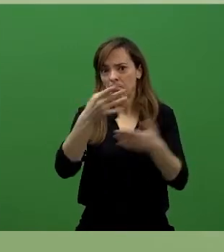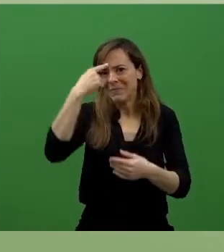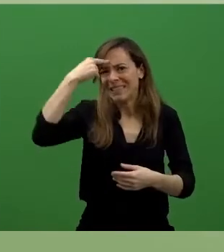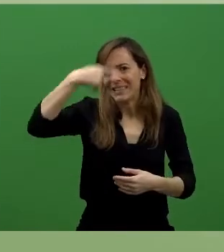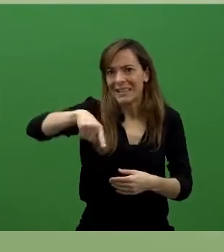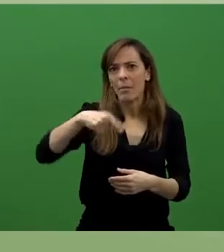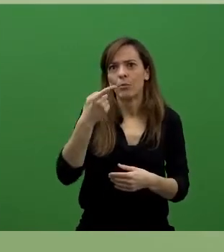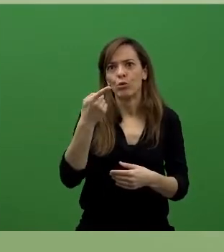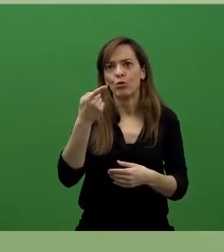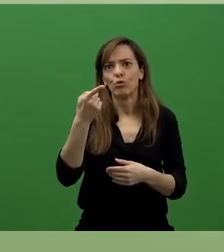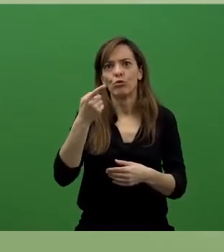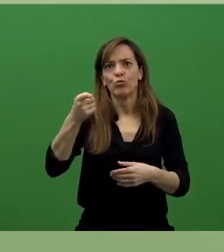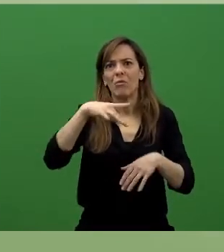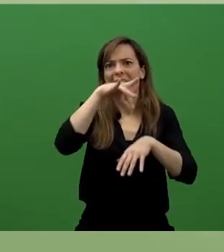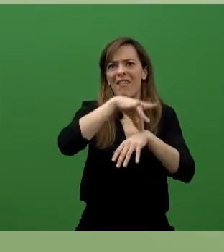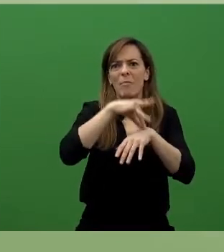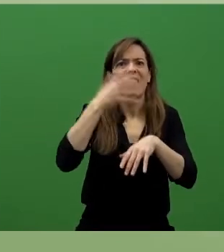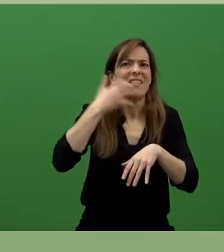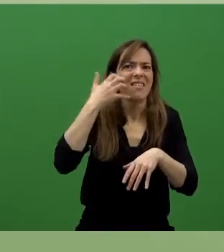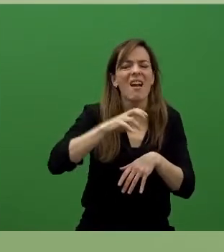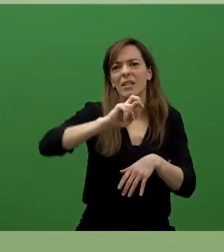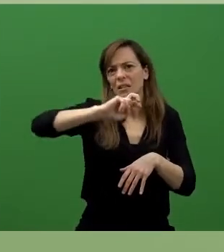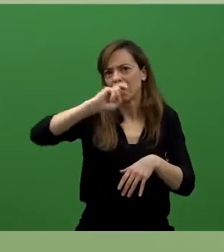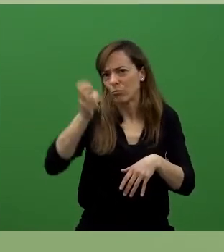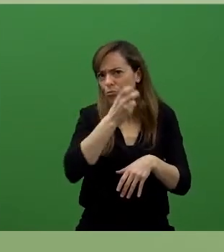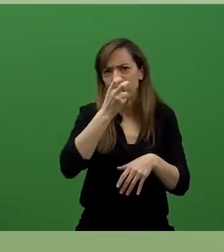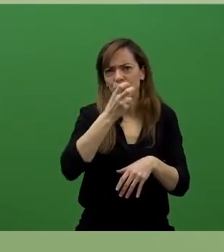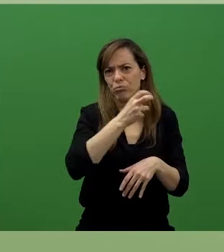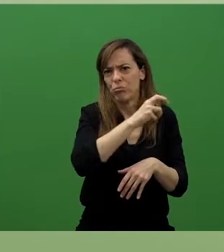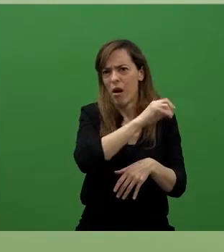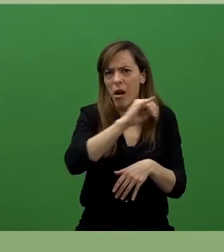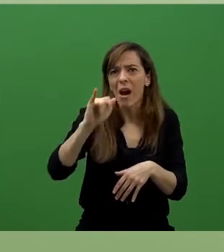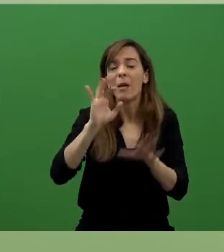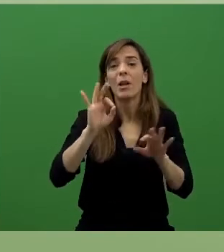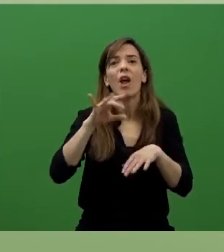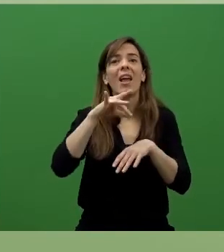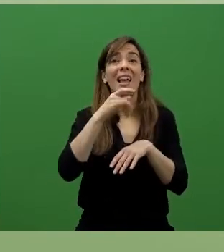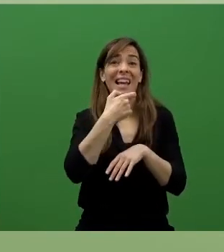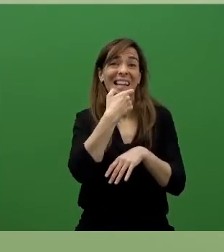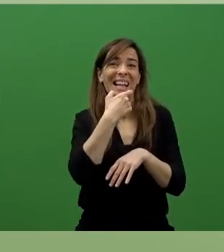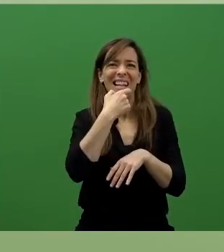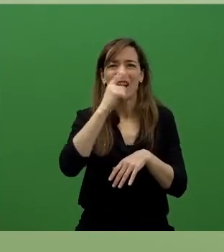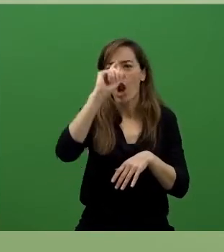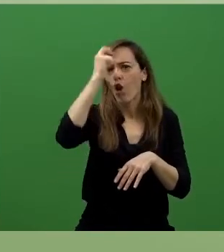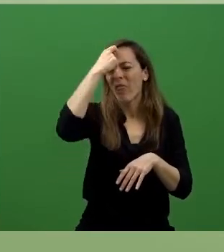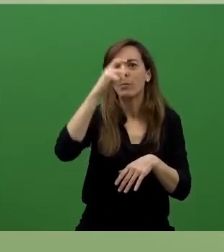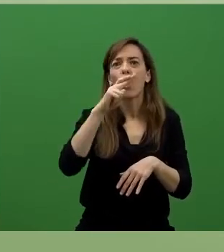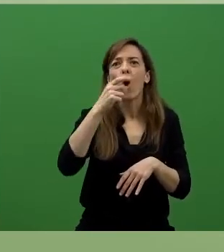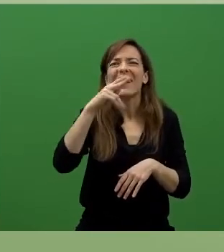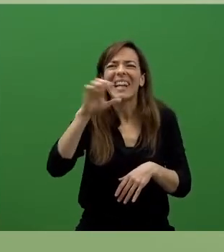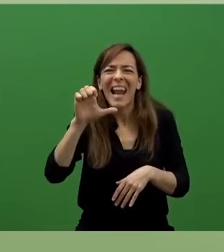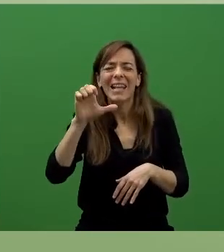muchos afectados de enfermedades raras o minoritarias, en inglés el concepto rare es un